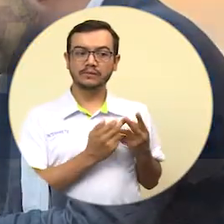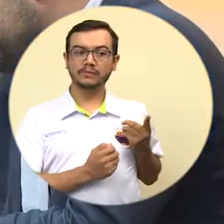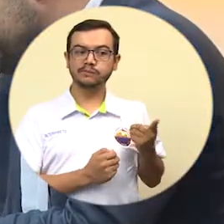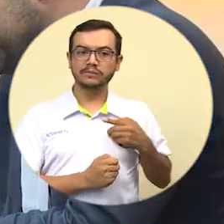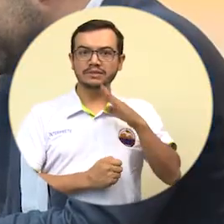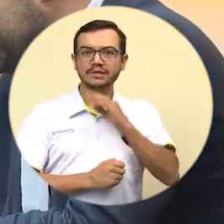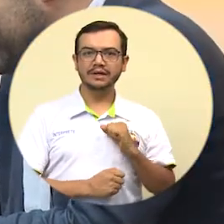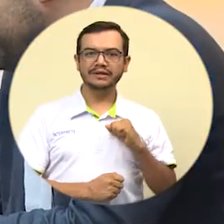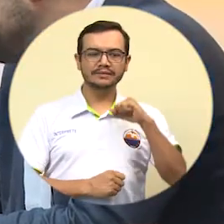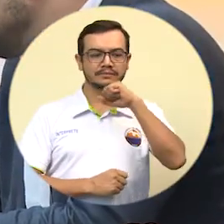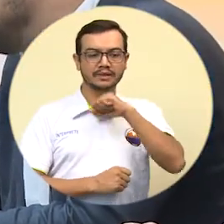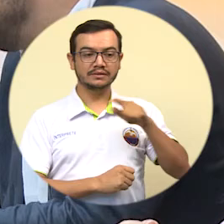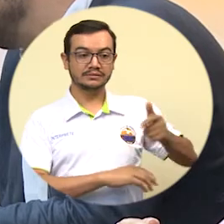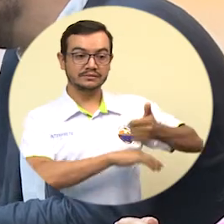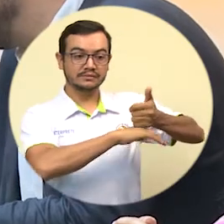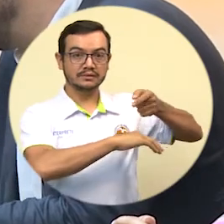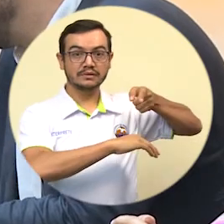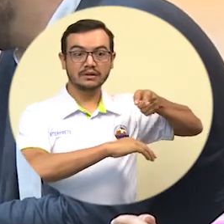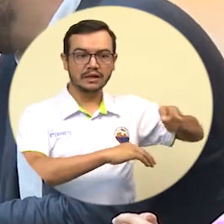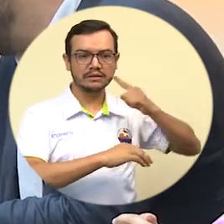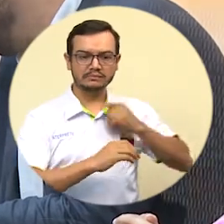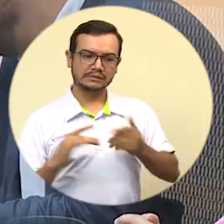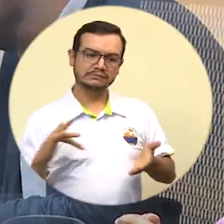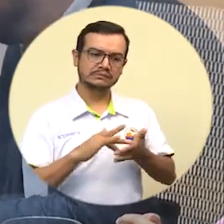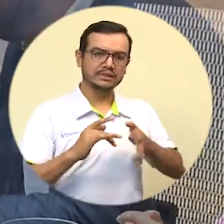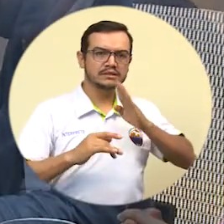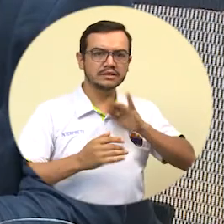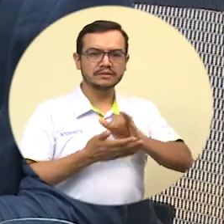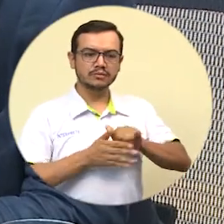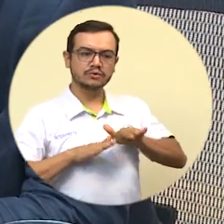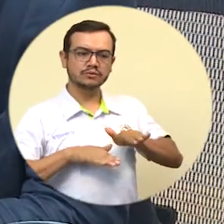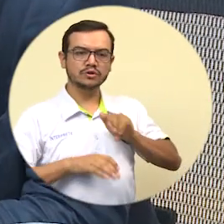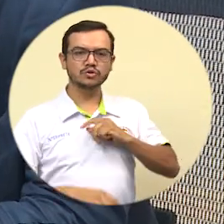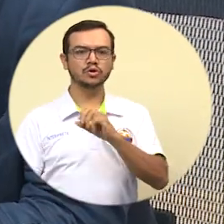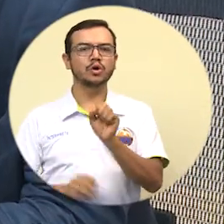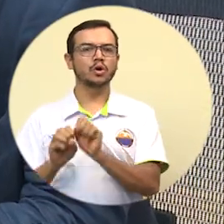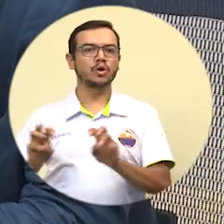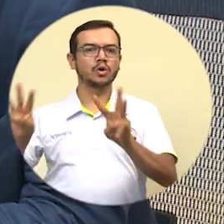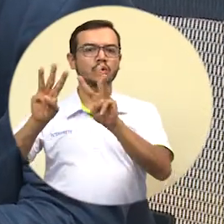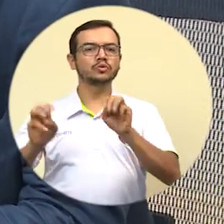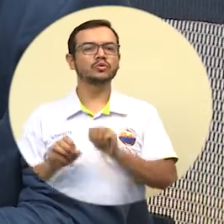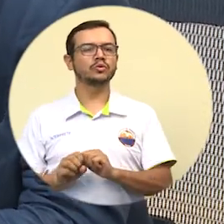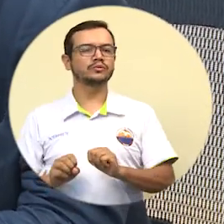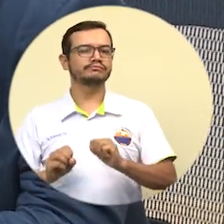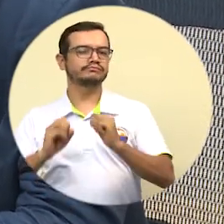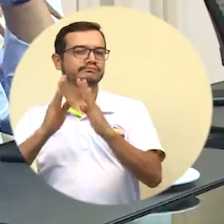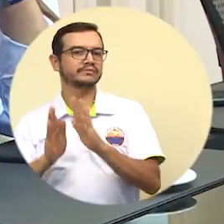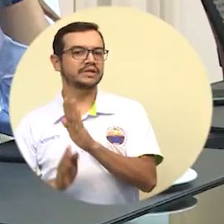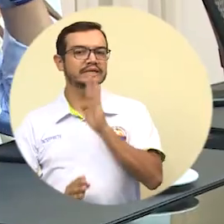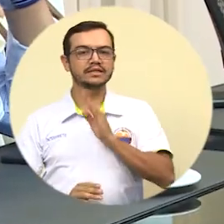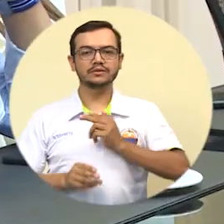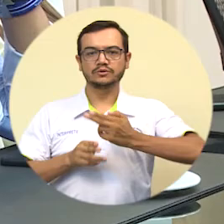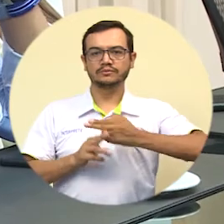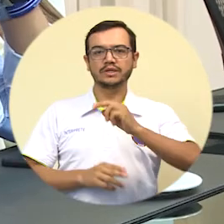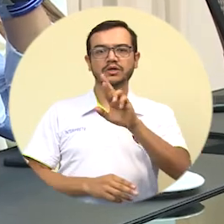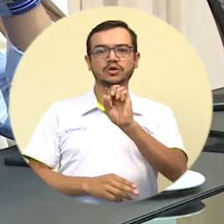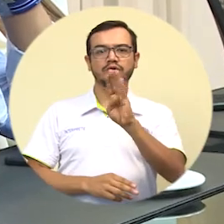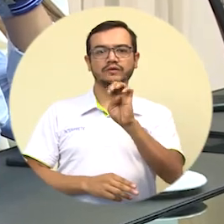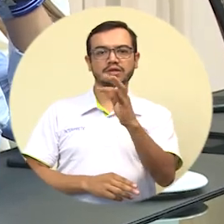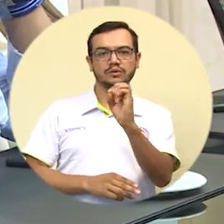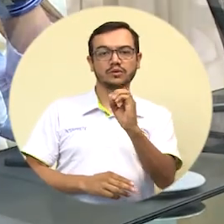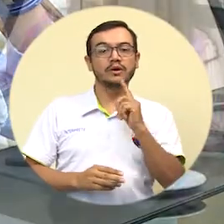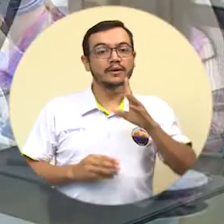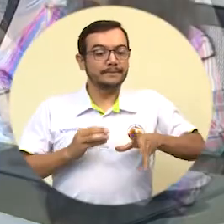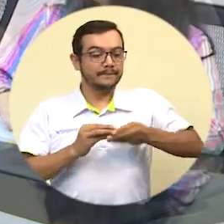En reunión liderada por el rector Pablo Vera Salazar, en la que participó el representante de ONU Habitat para los países andinos, Roberto Lippi, así